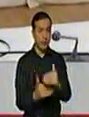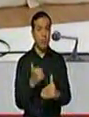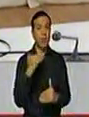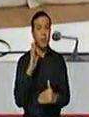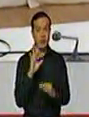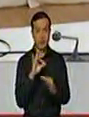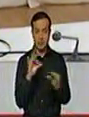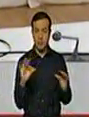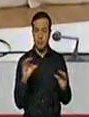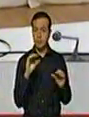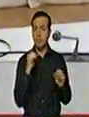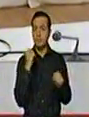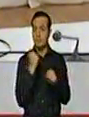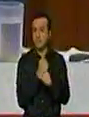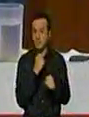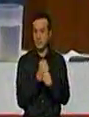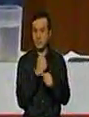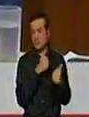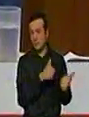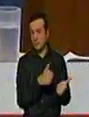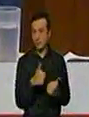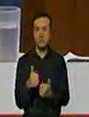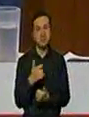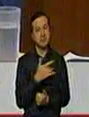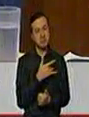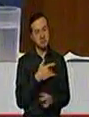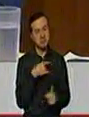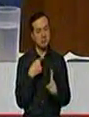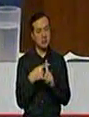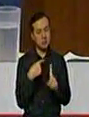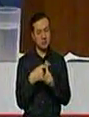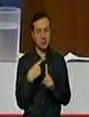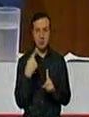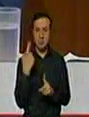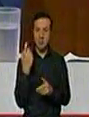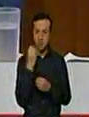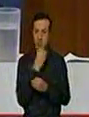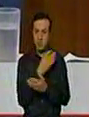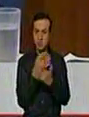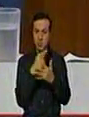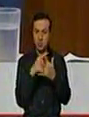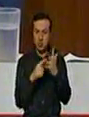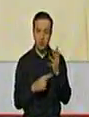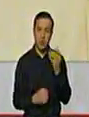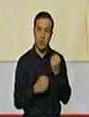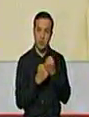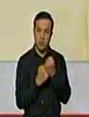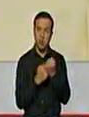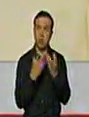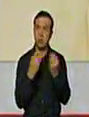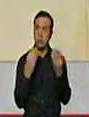expedito el tratamiento de esta normativa. Se mostró optimista de disponer de un informe que tenga el apoyo de